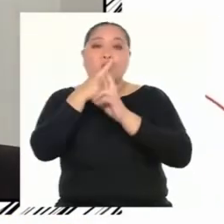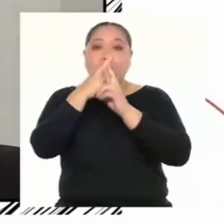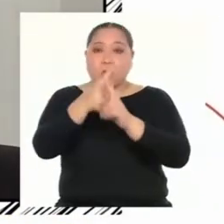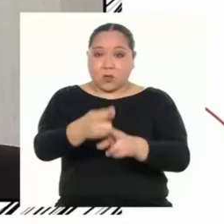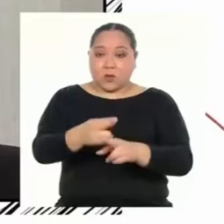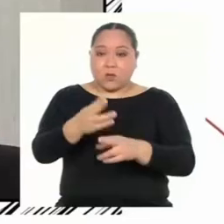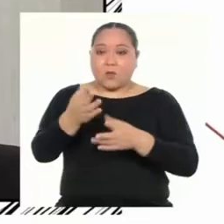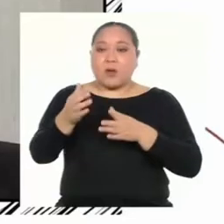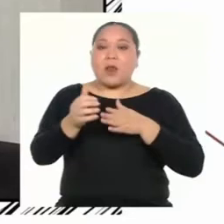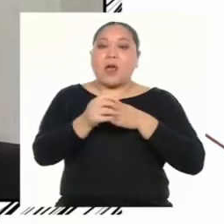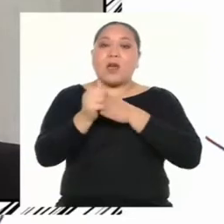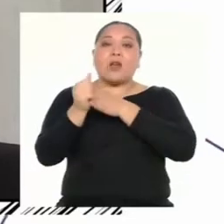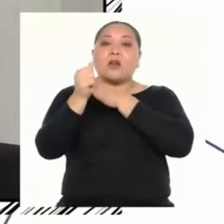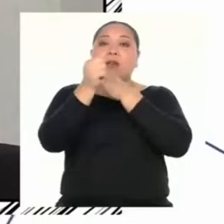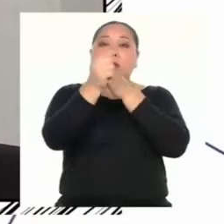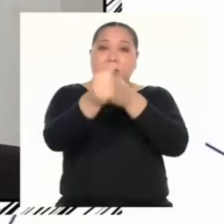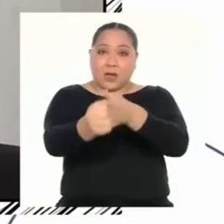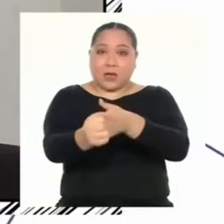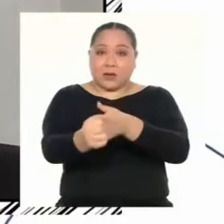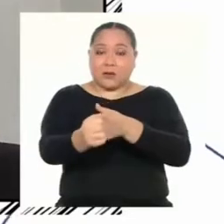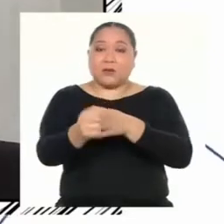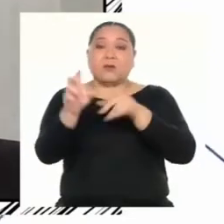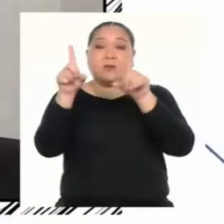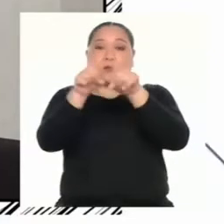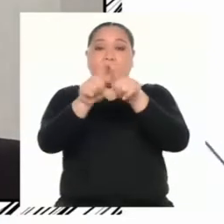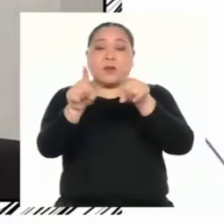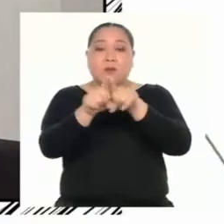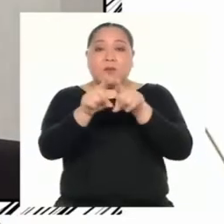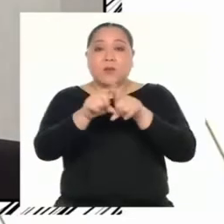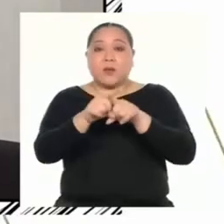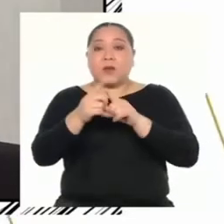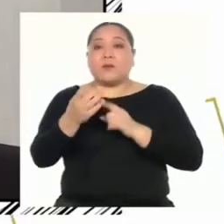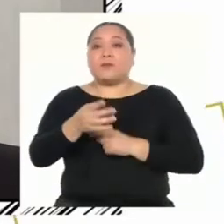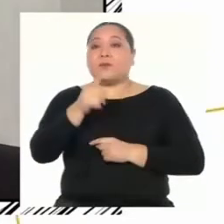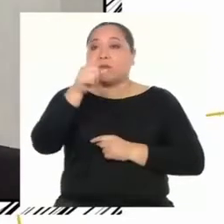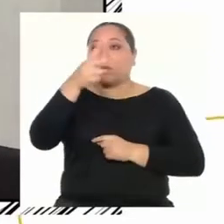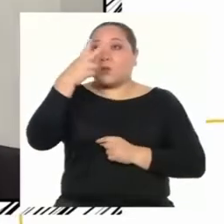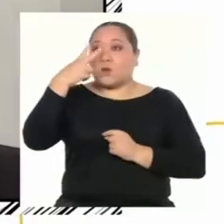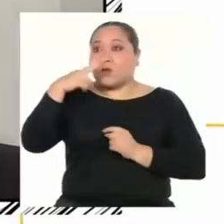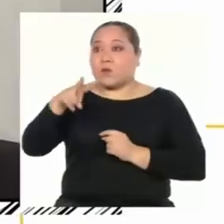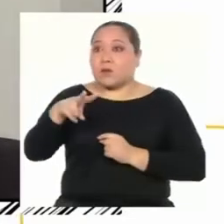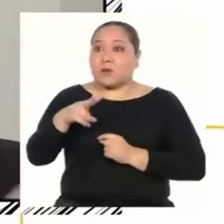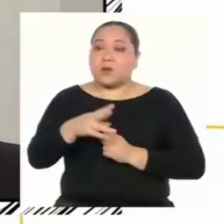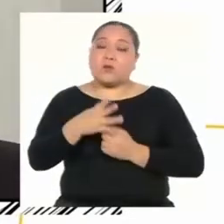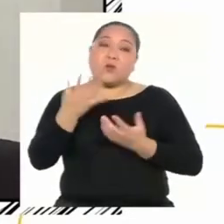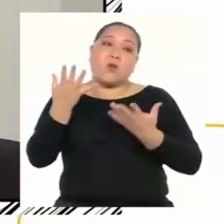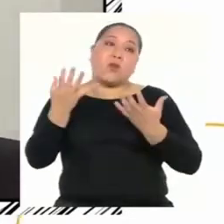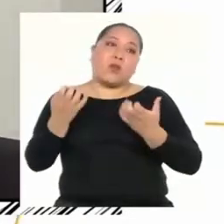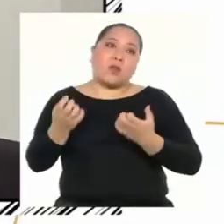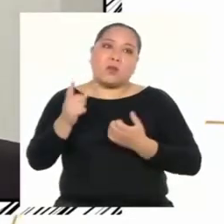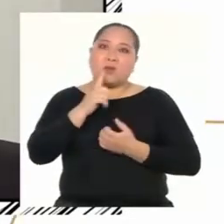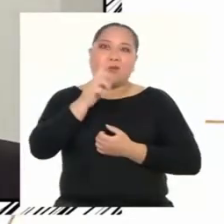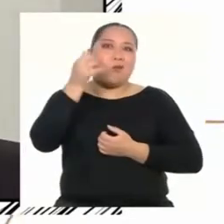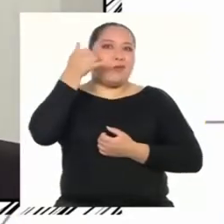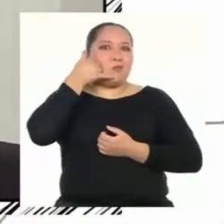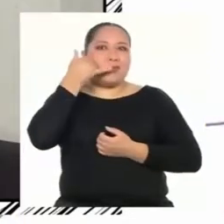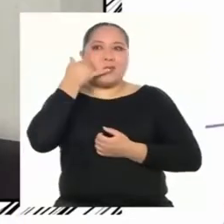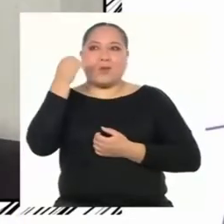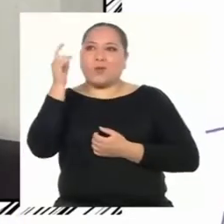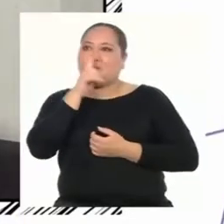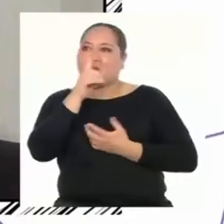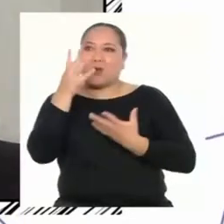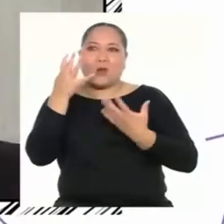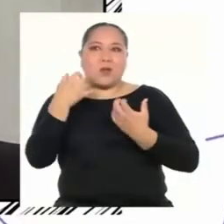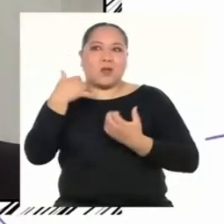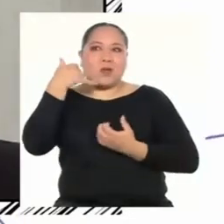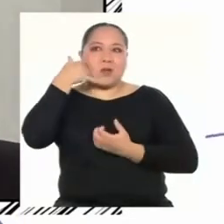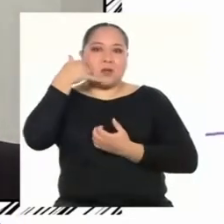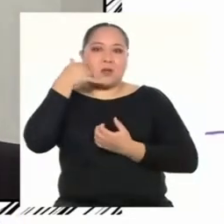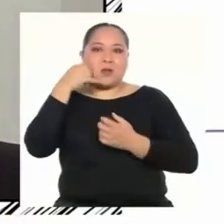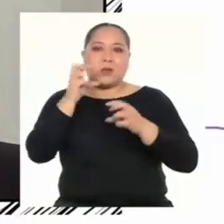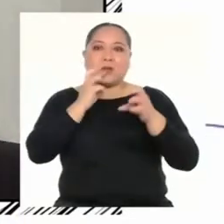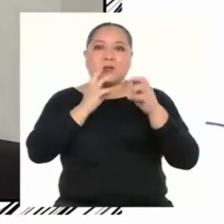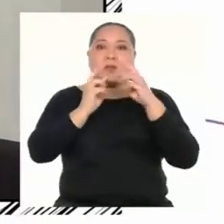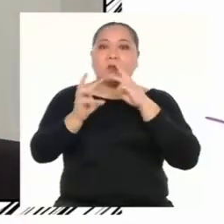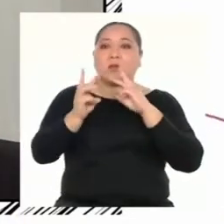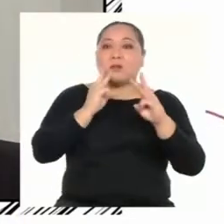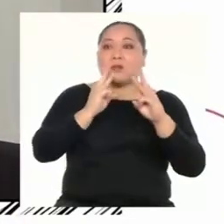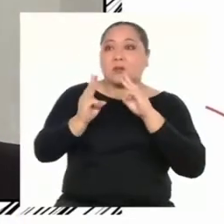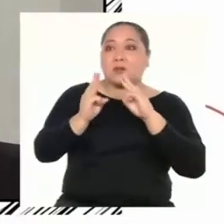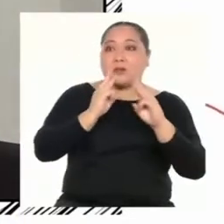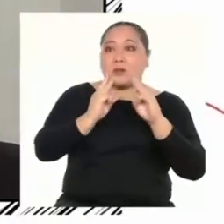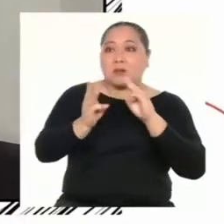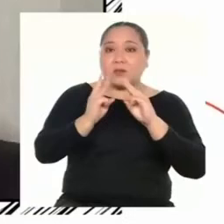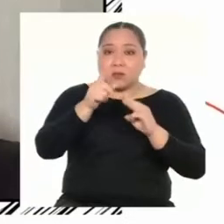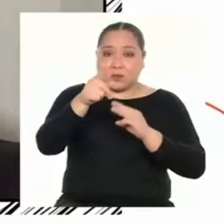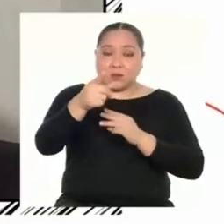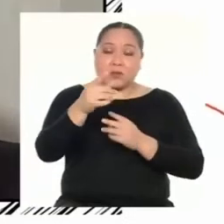poder brindarle la orientación. Asimismo, si es que ustedes prefieren, en vez de llamar por teléfono, el chat